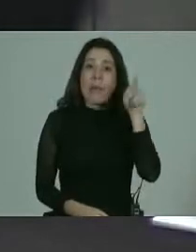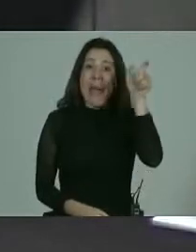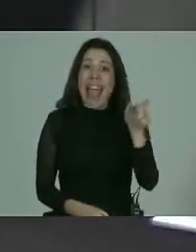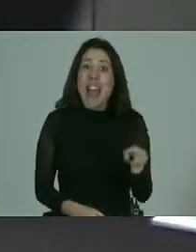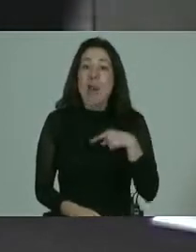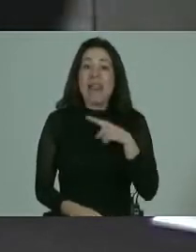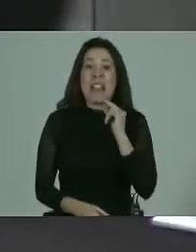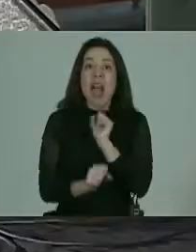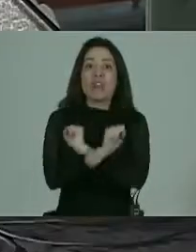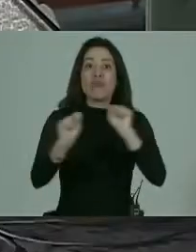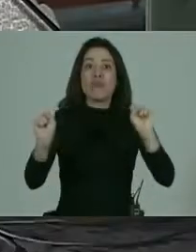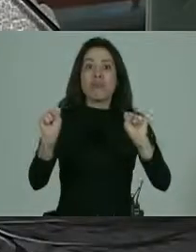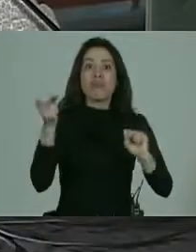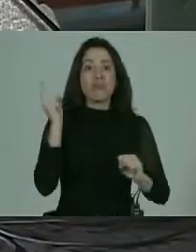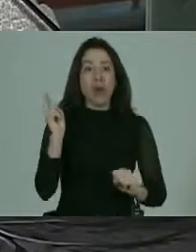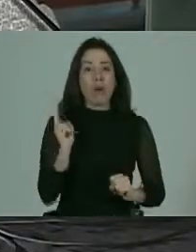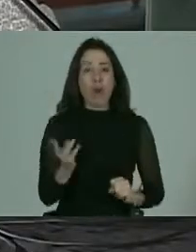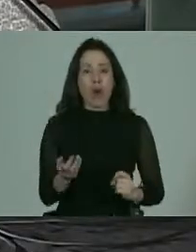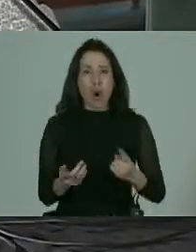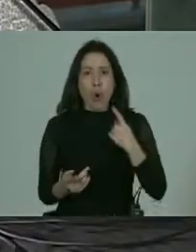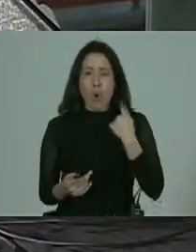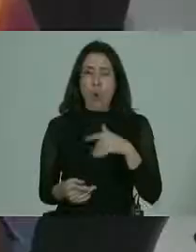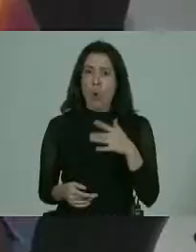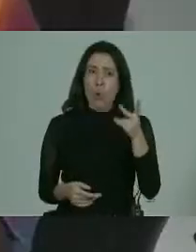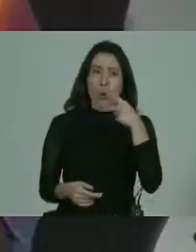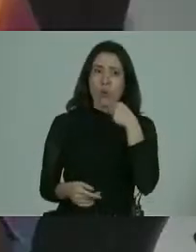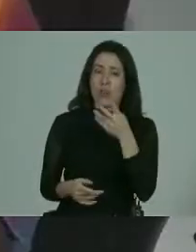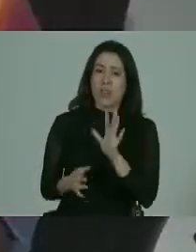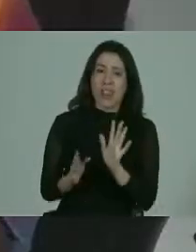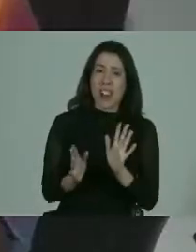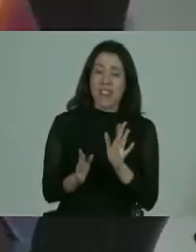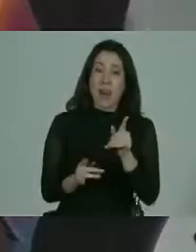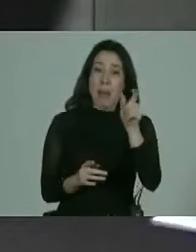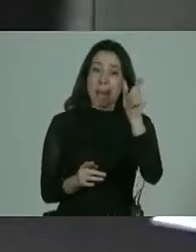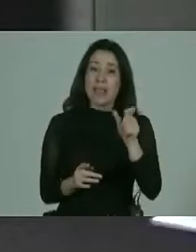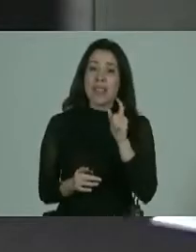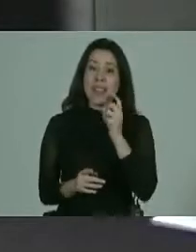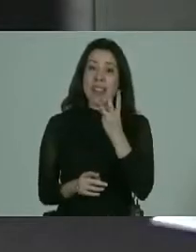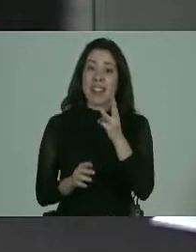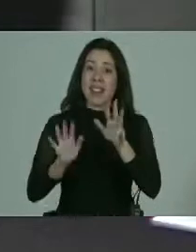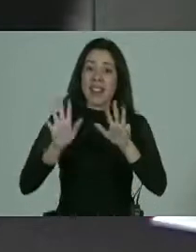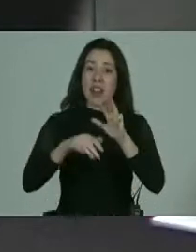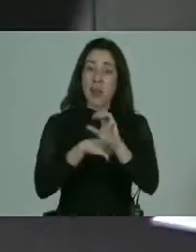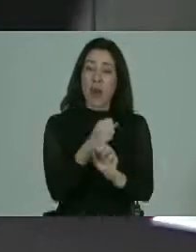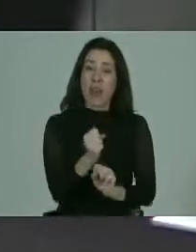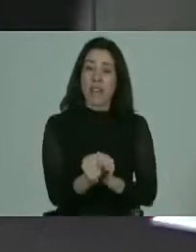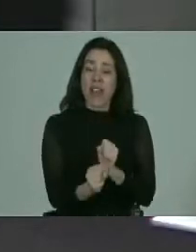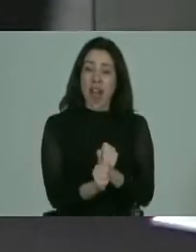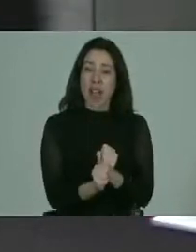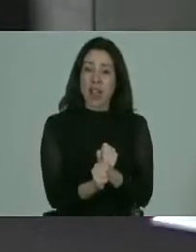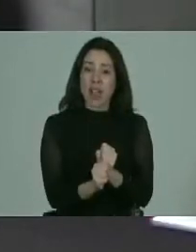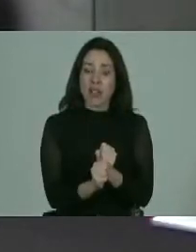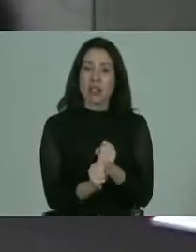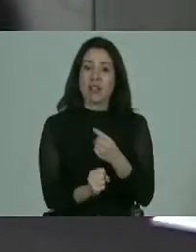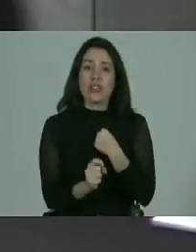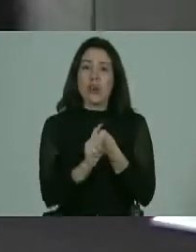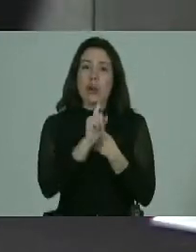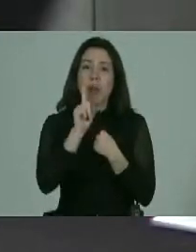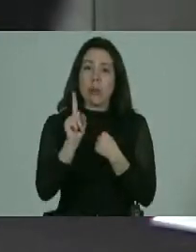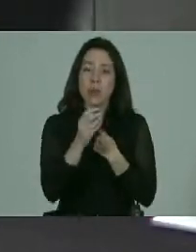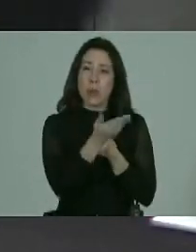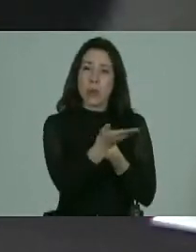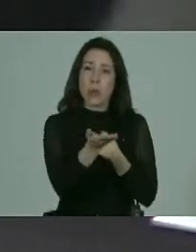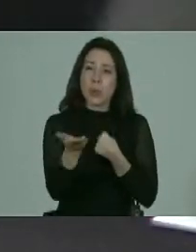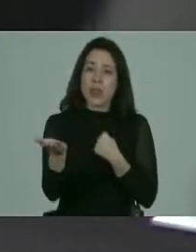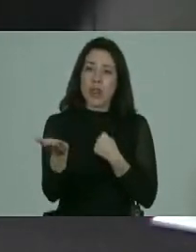ella me lo impide ella me lo impide es una persona de 39 años entonces yo le pregunto a ustedes